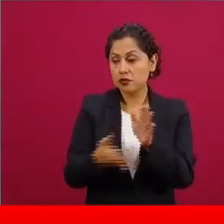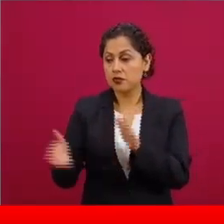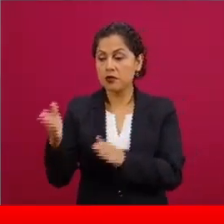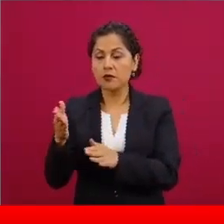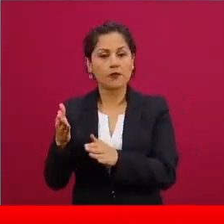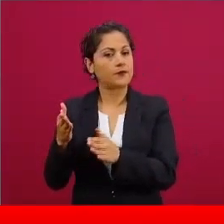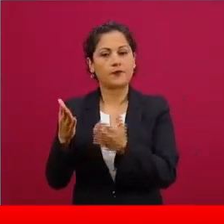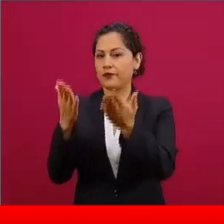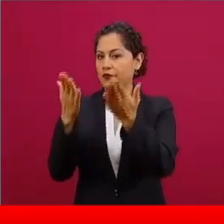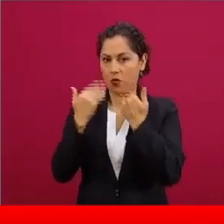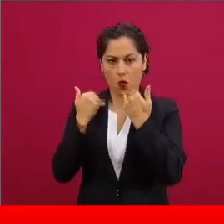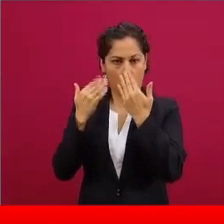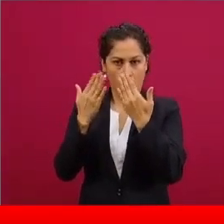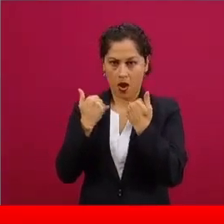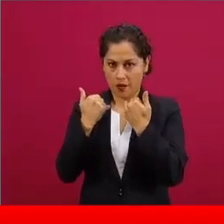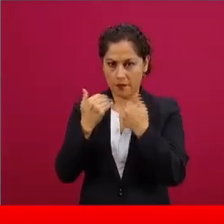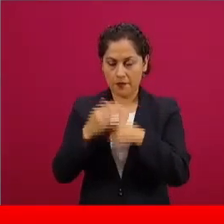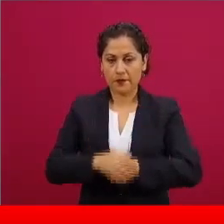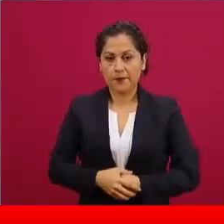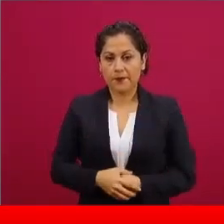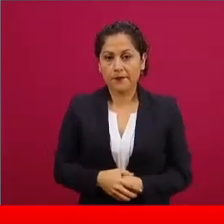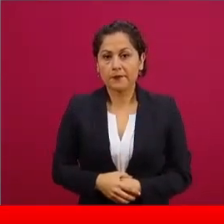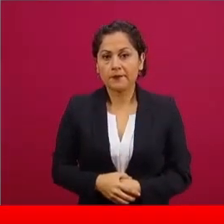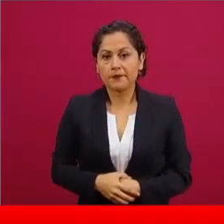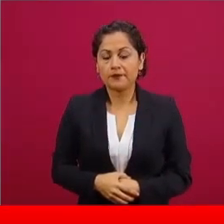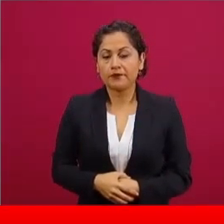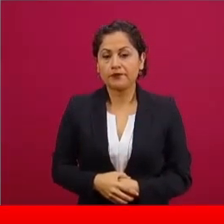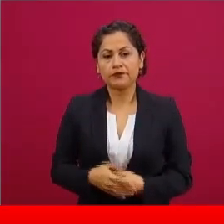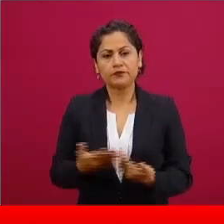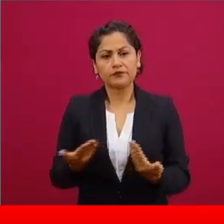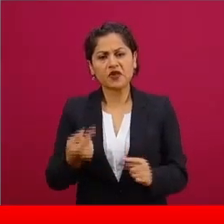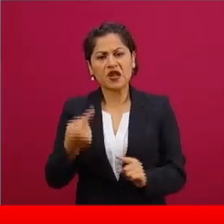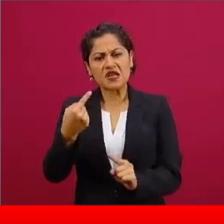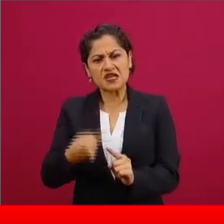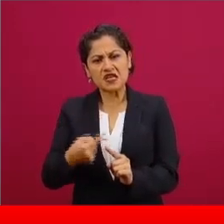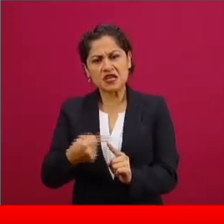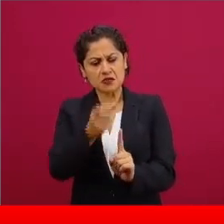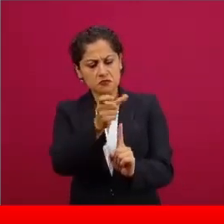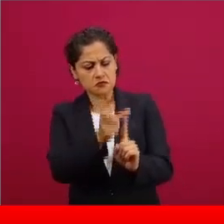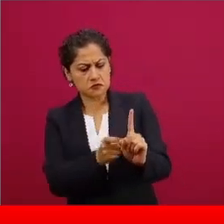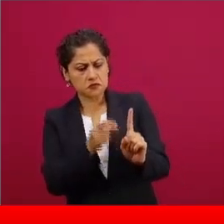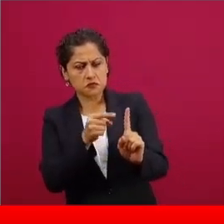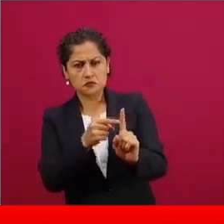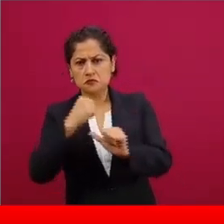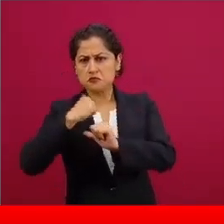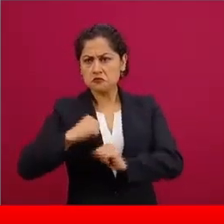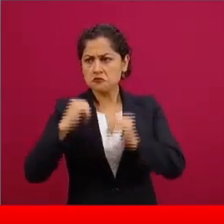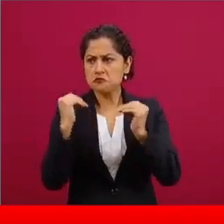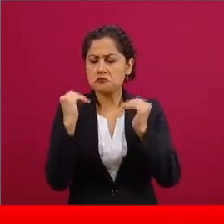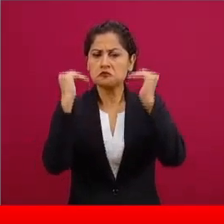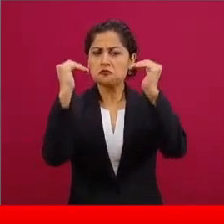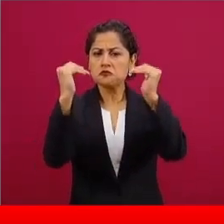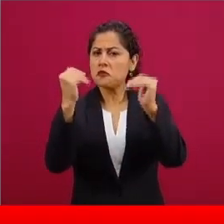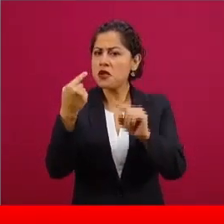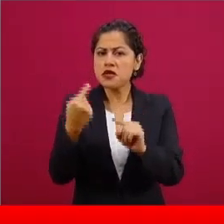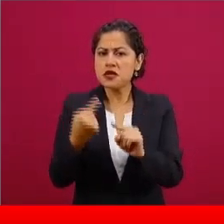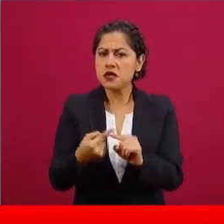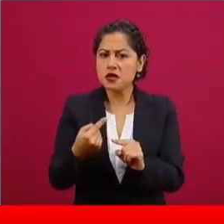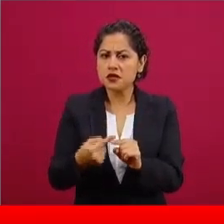el concepto de alto funcionario público aplica